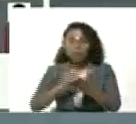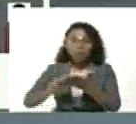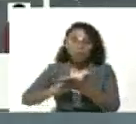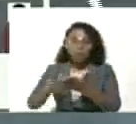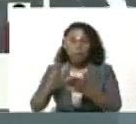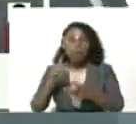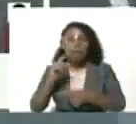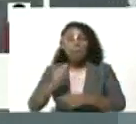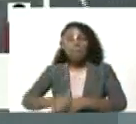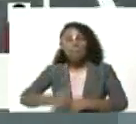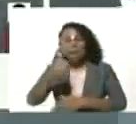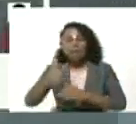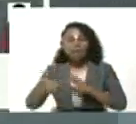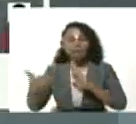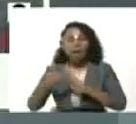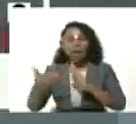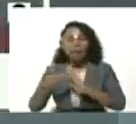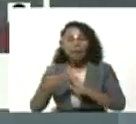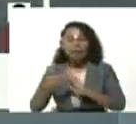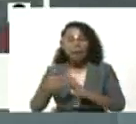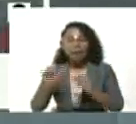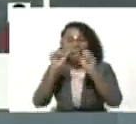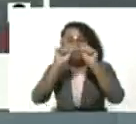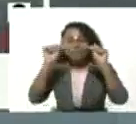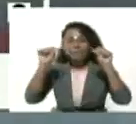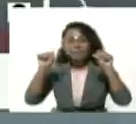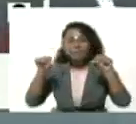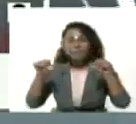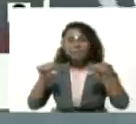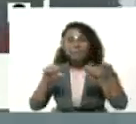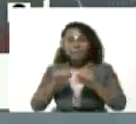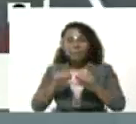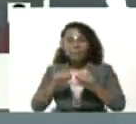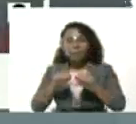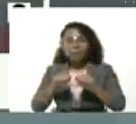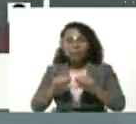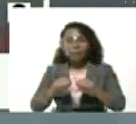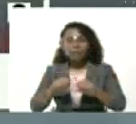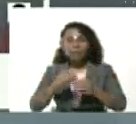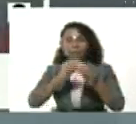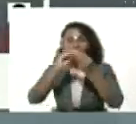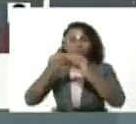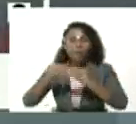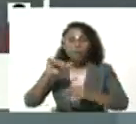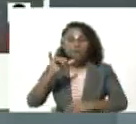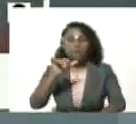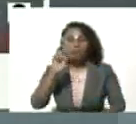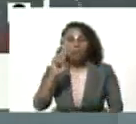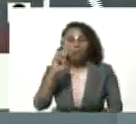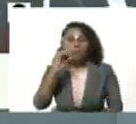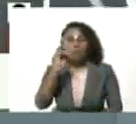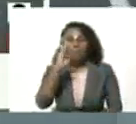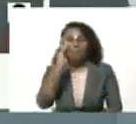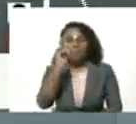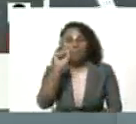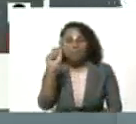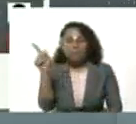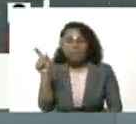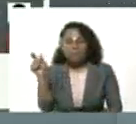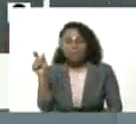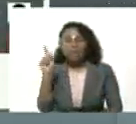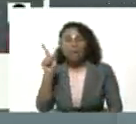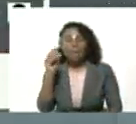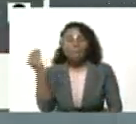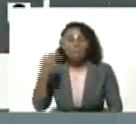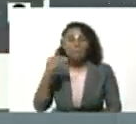más afectados en el sistema de potabilización Yurubí, que es el río Yurubí, que tuvo